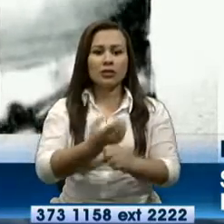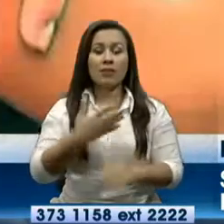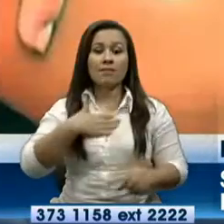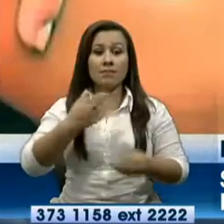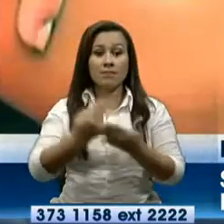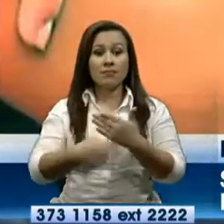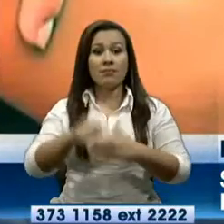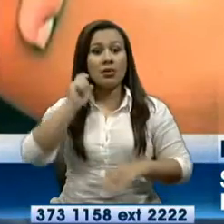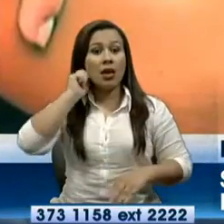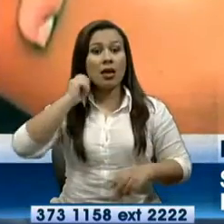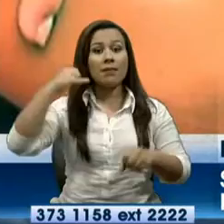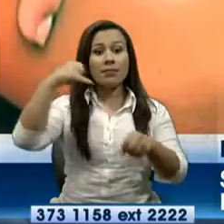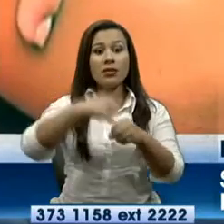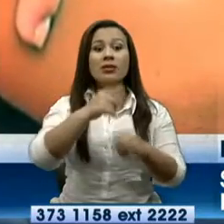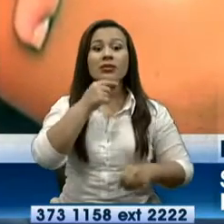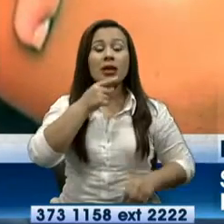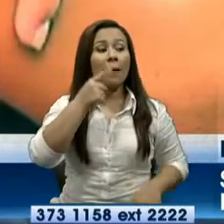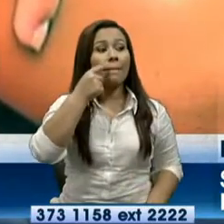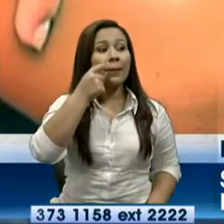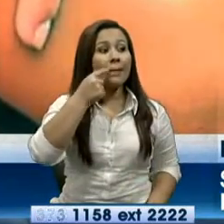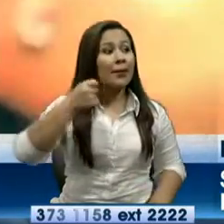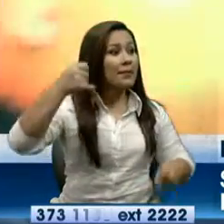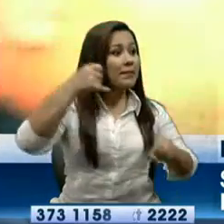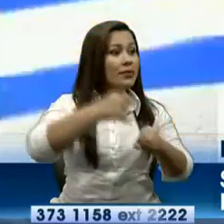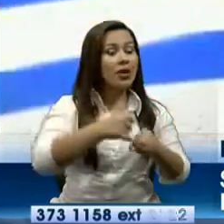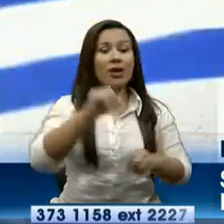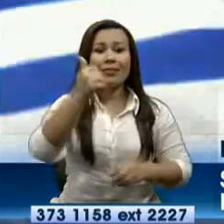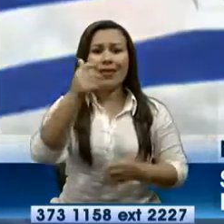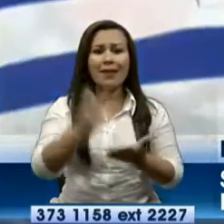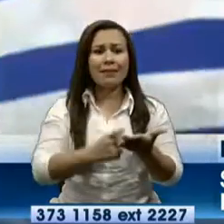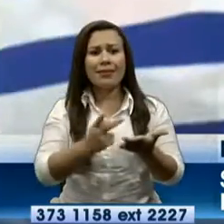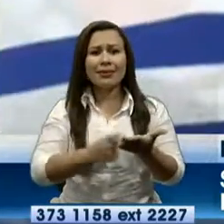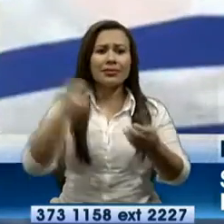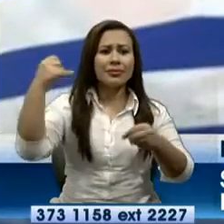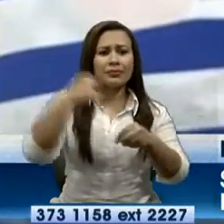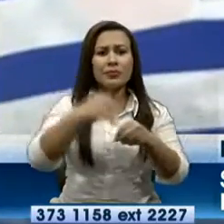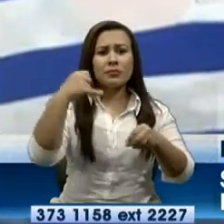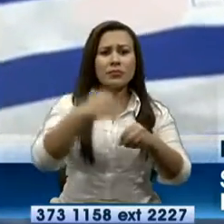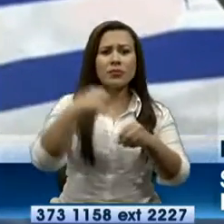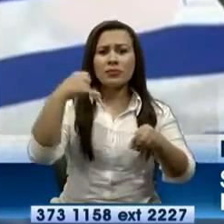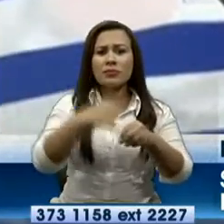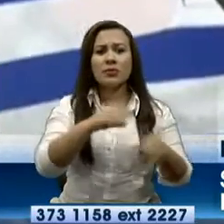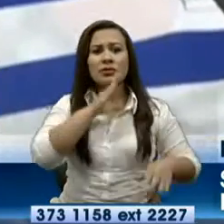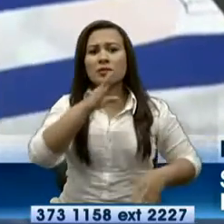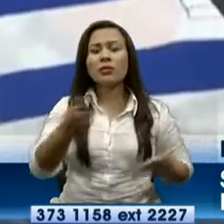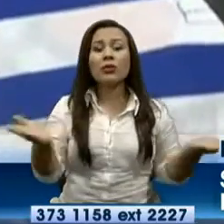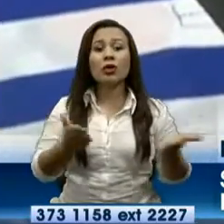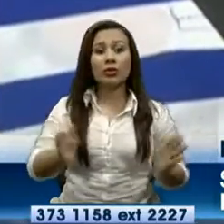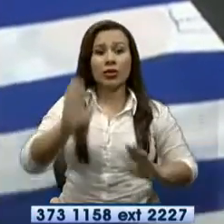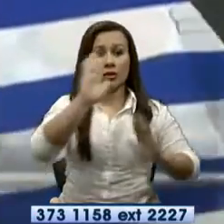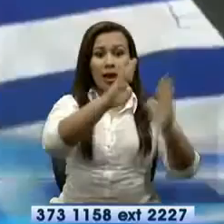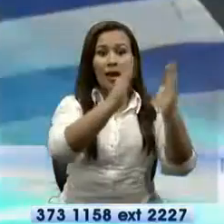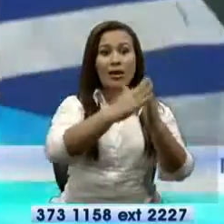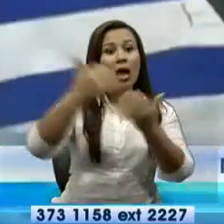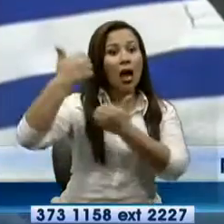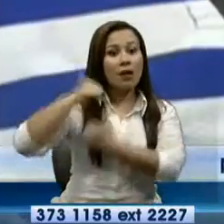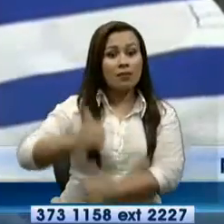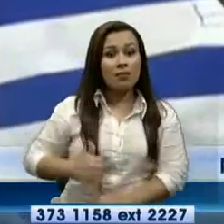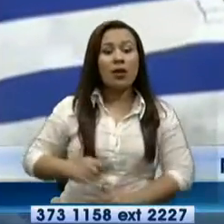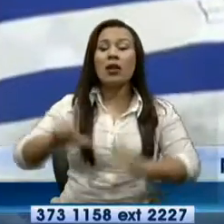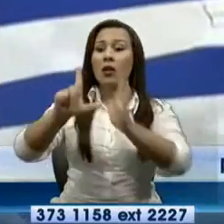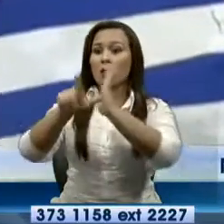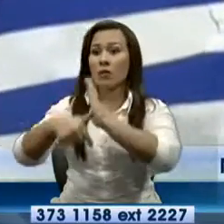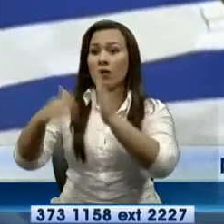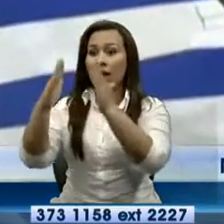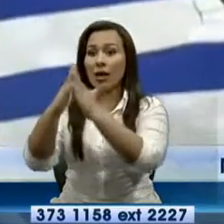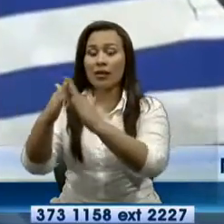violada por el propio papá, como 10 veces la había cogido a ella, la había cogido allá donde la abuela, también la cogió acá en la